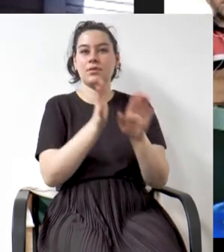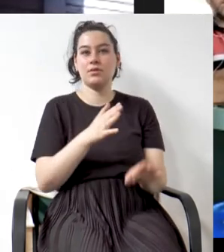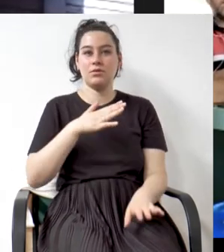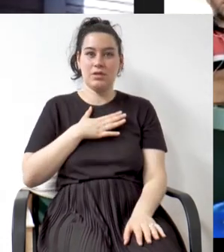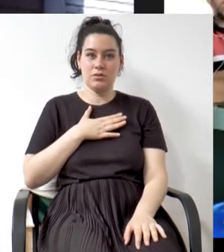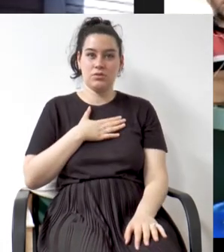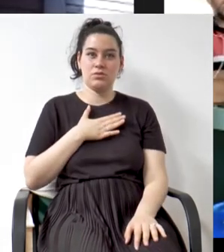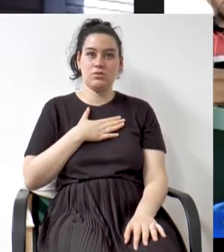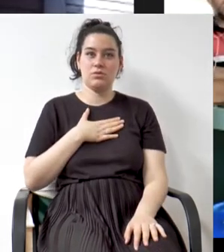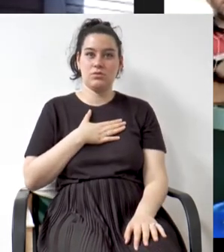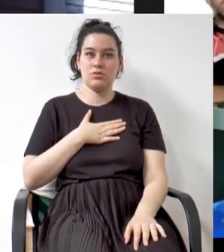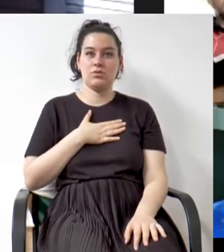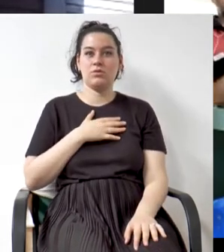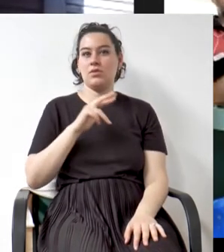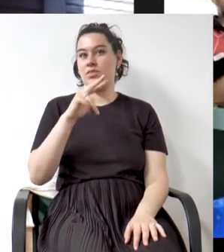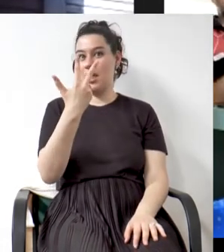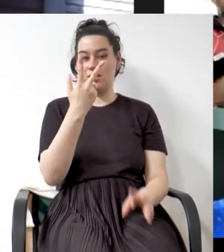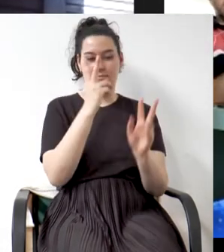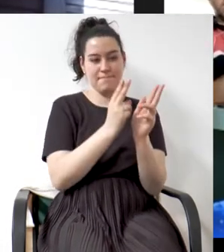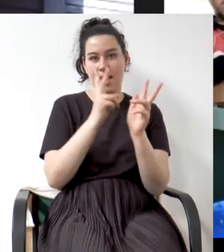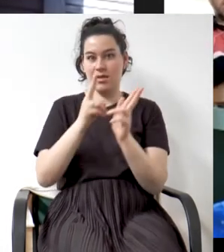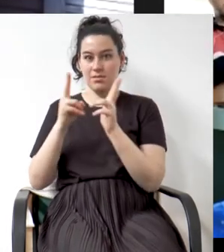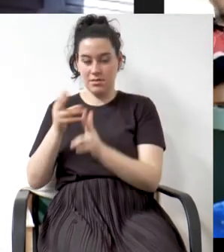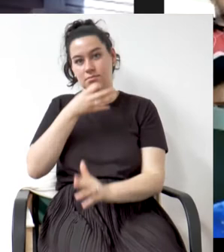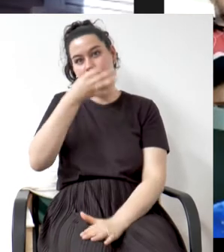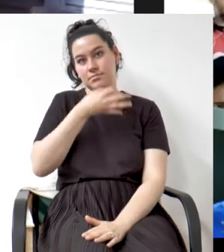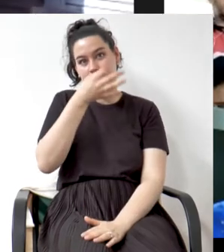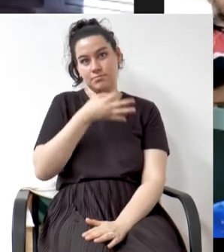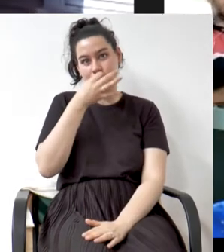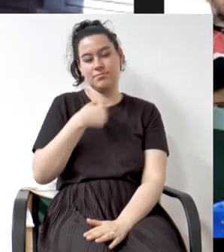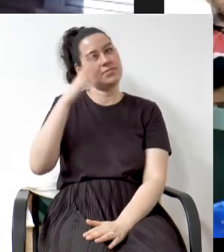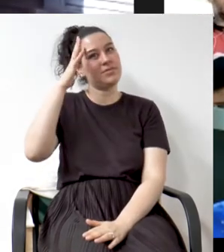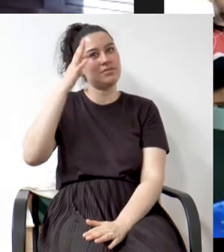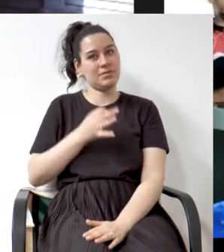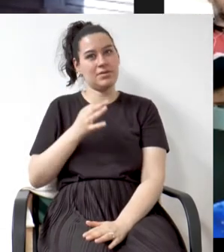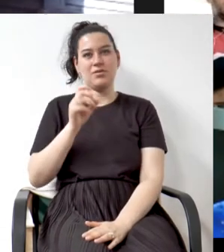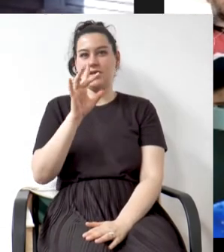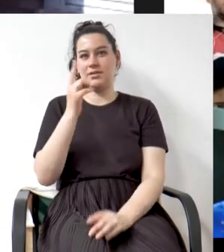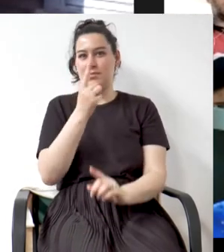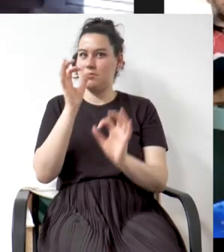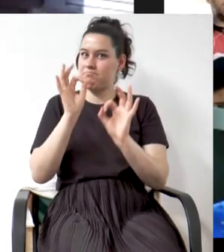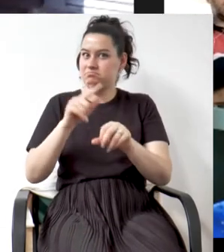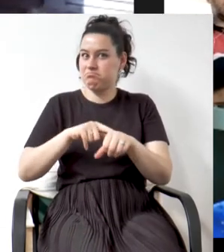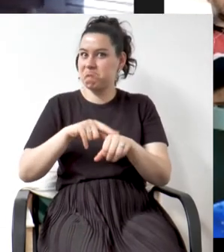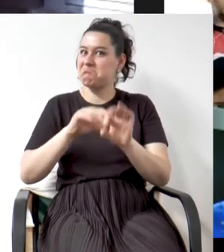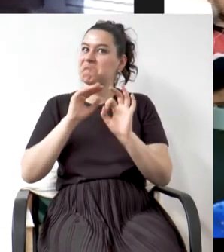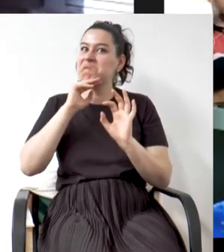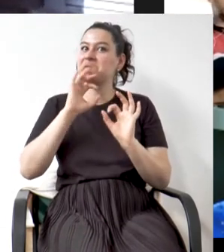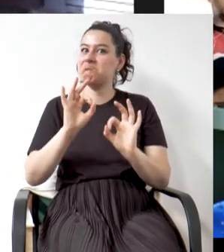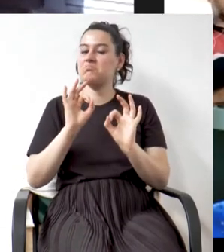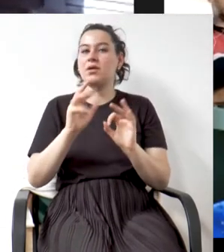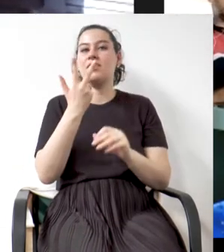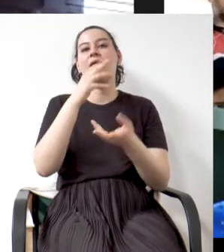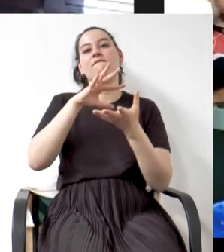Yo separé la intervención en tres partes, que estoy convencido que entrarían en los 15 minutos, que son